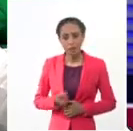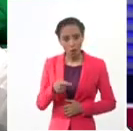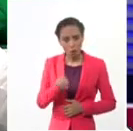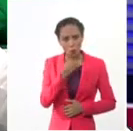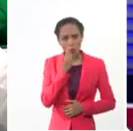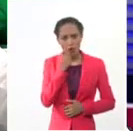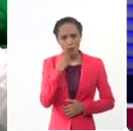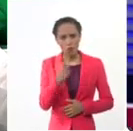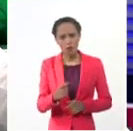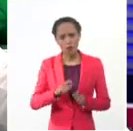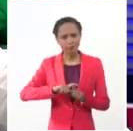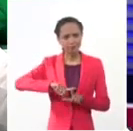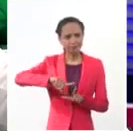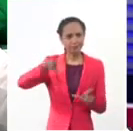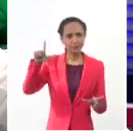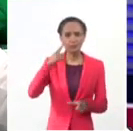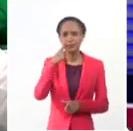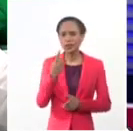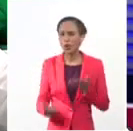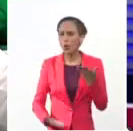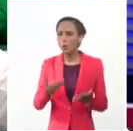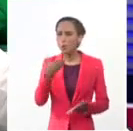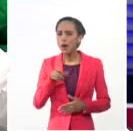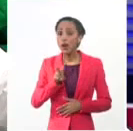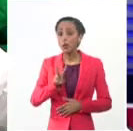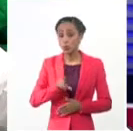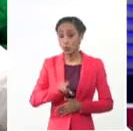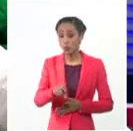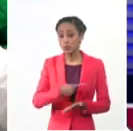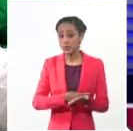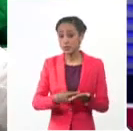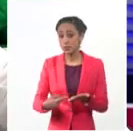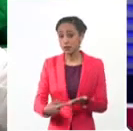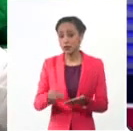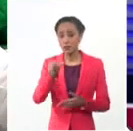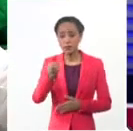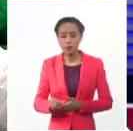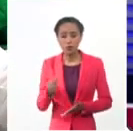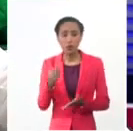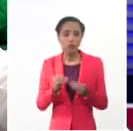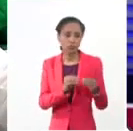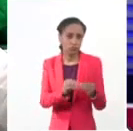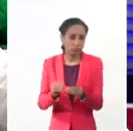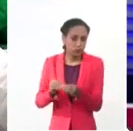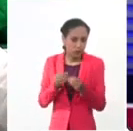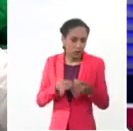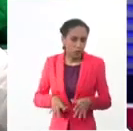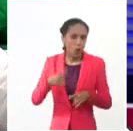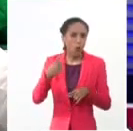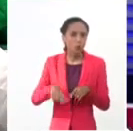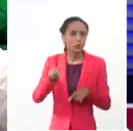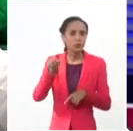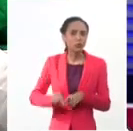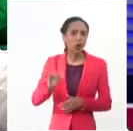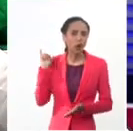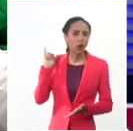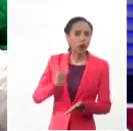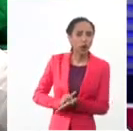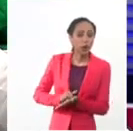que compara las 2 últimas semanas de casos autóctonos, casos importados. ¿Por qué es